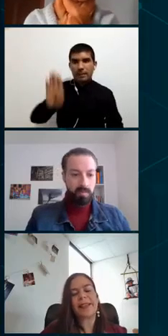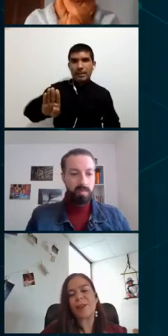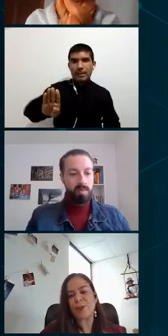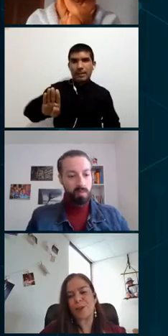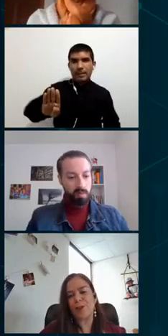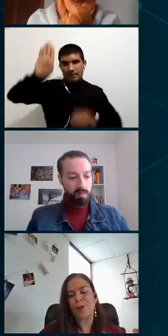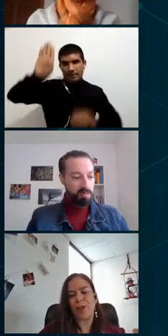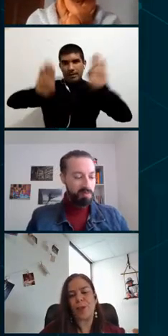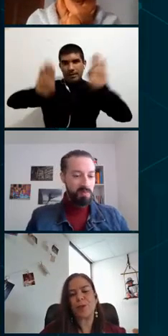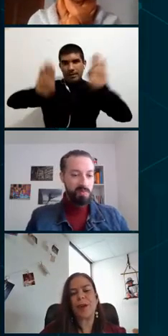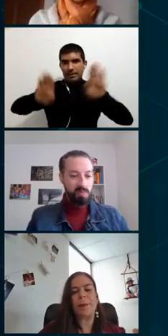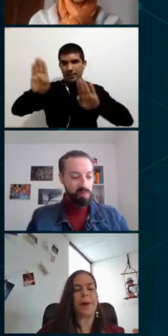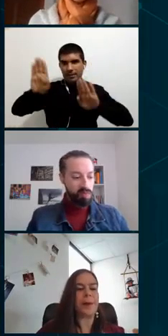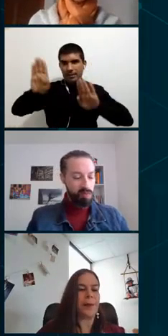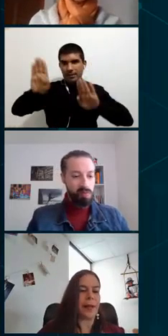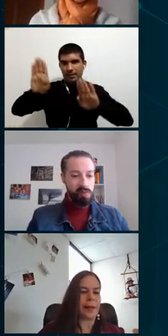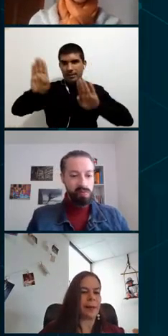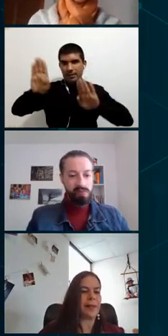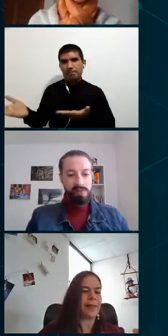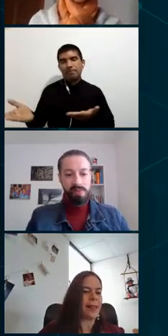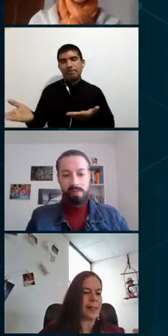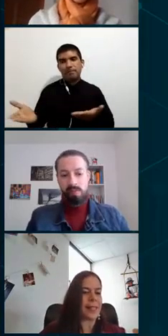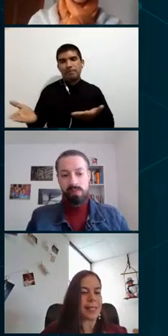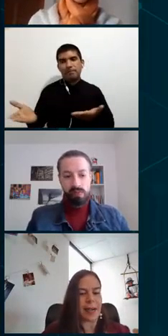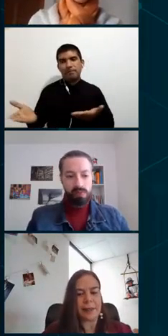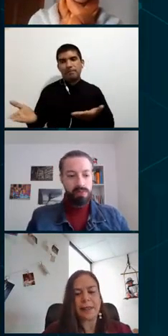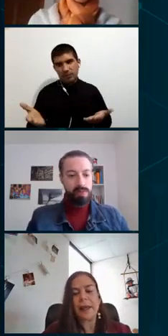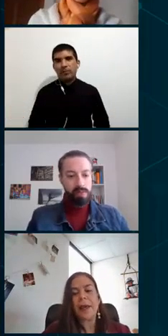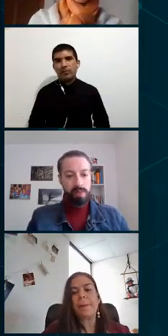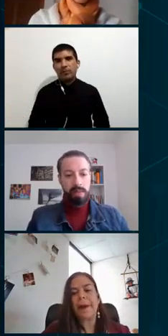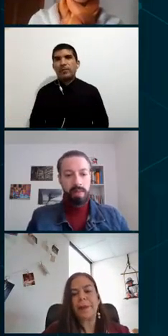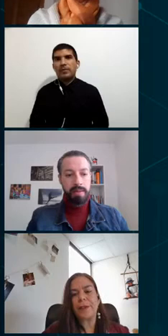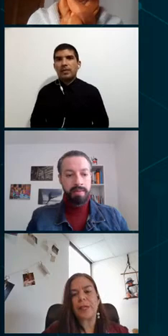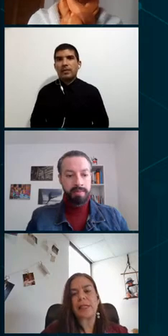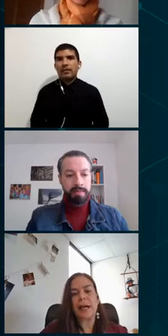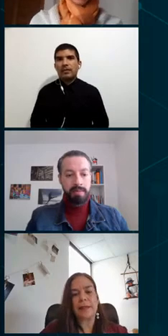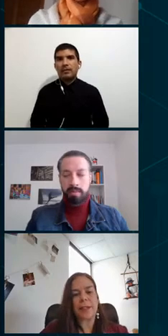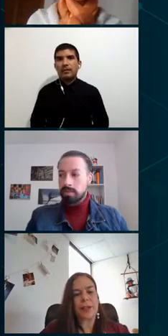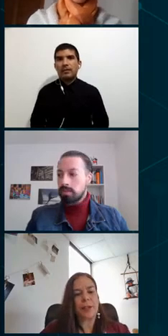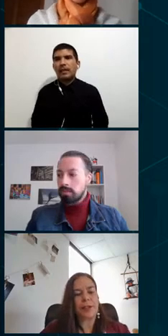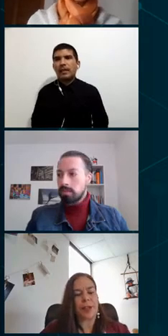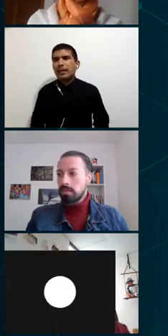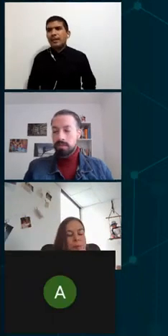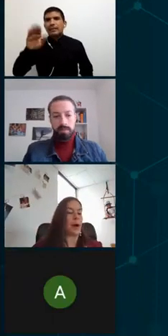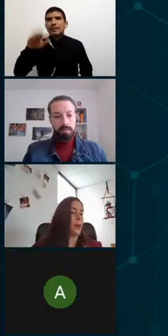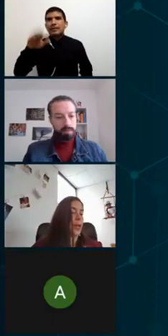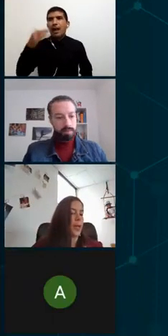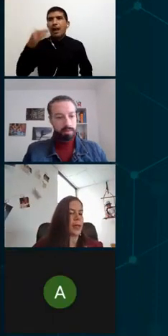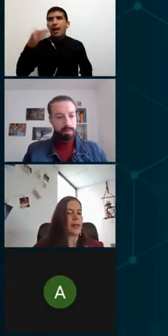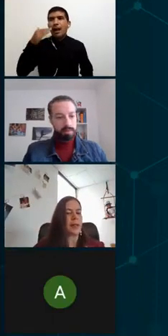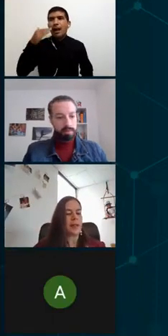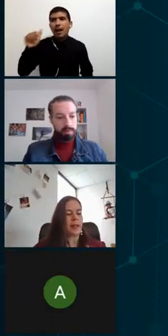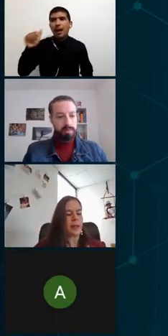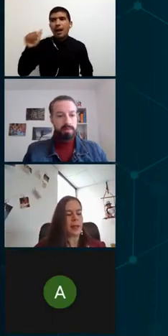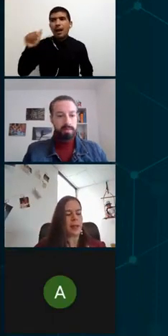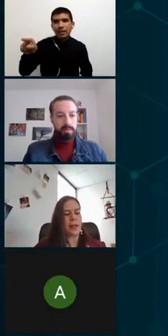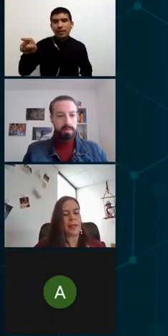María Alejandra dice que ella nos ayuda, pero directamente desde el chat. Pero entonces Anderson se nos va a